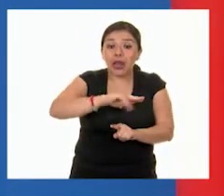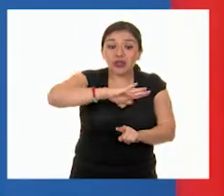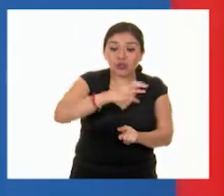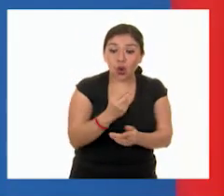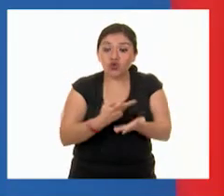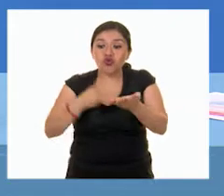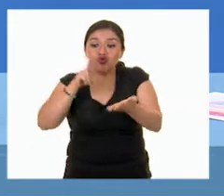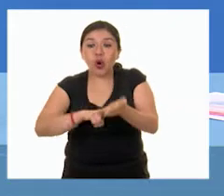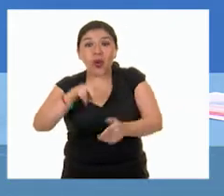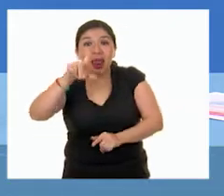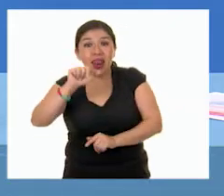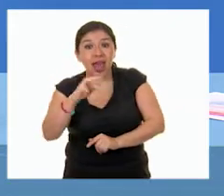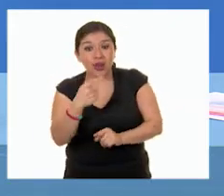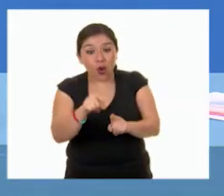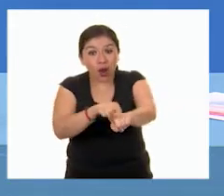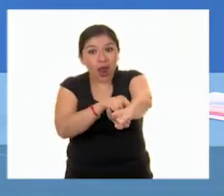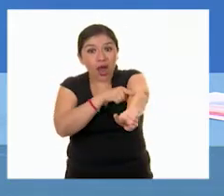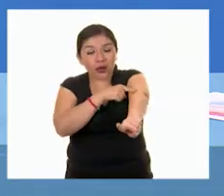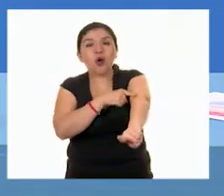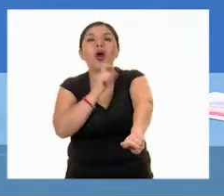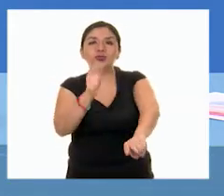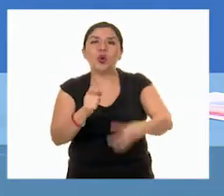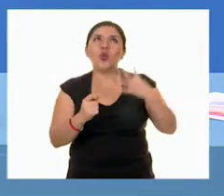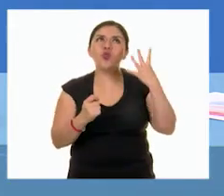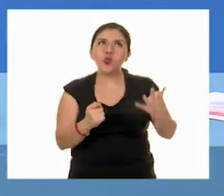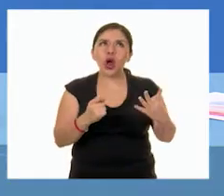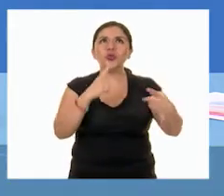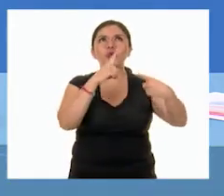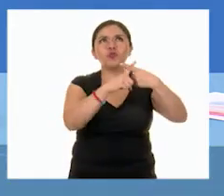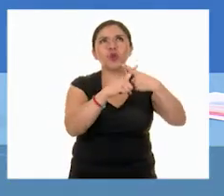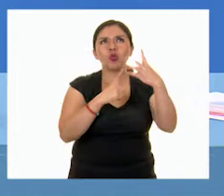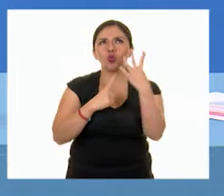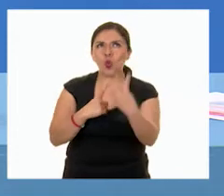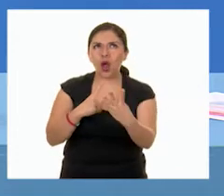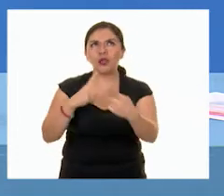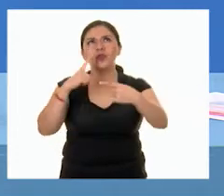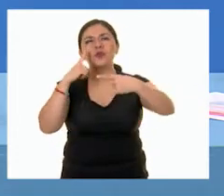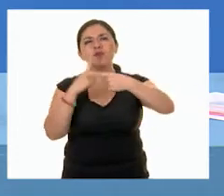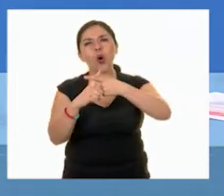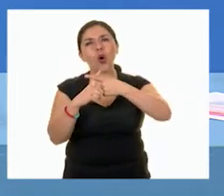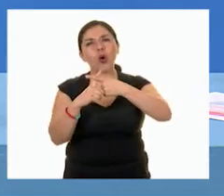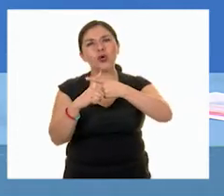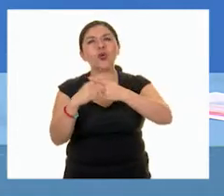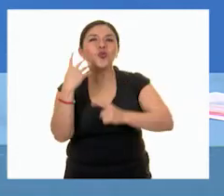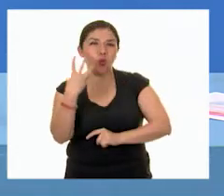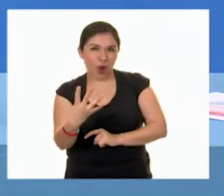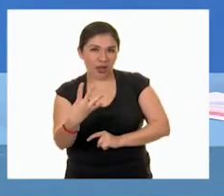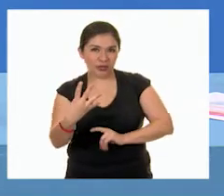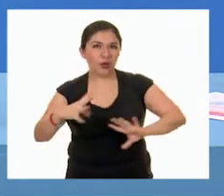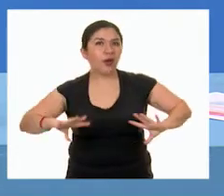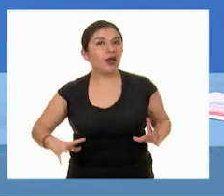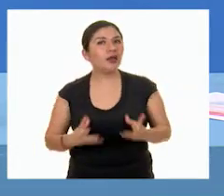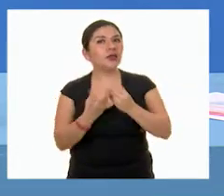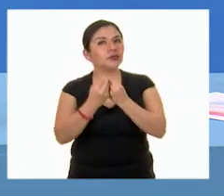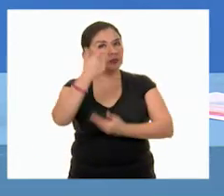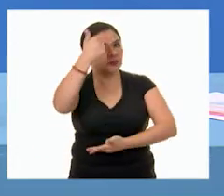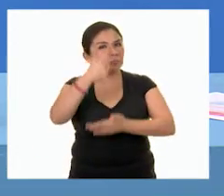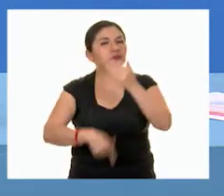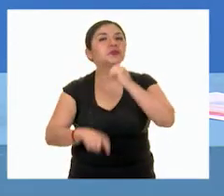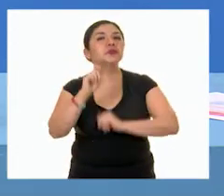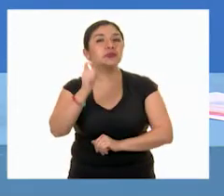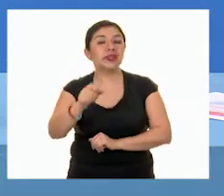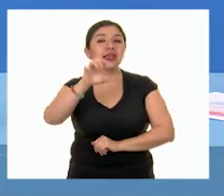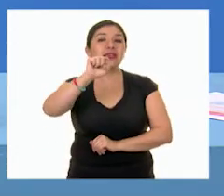el largo, quedaría 4 por 4 por 4 y entonces eso nos daría un total